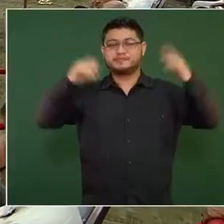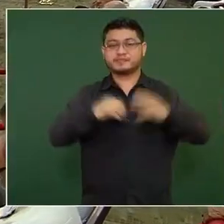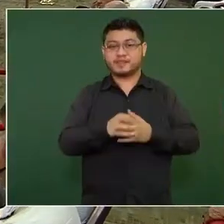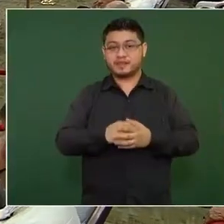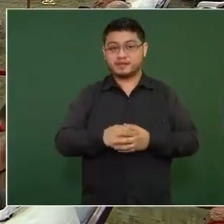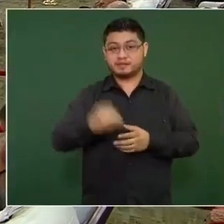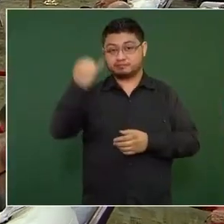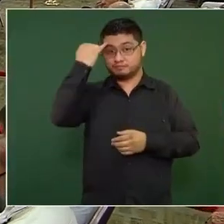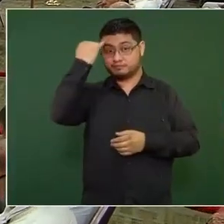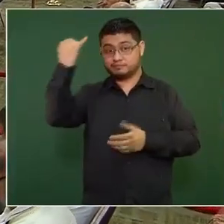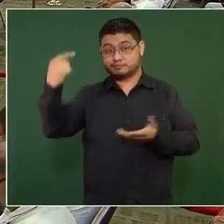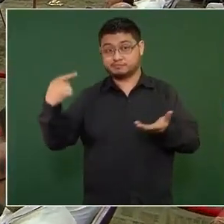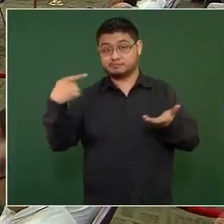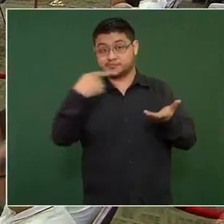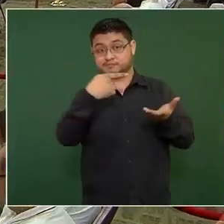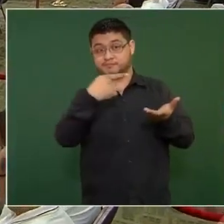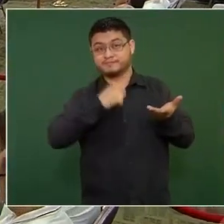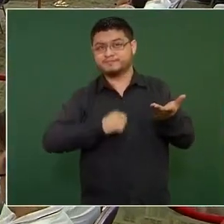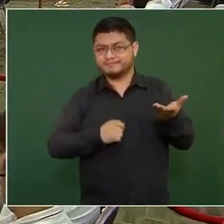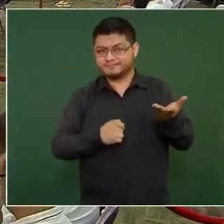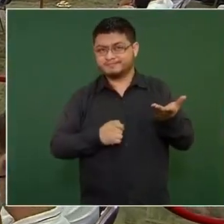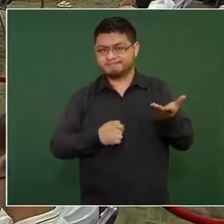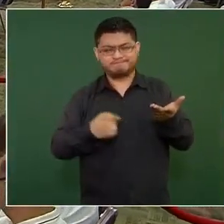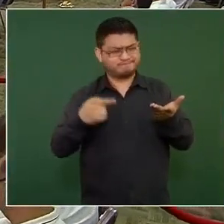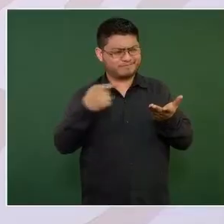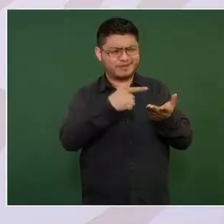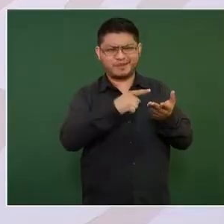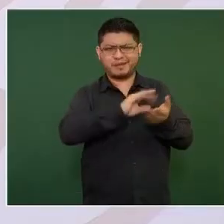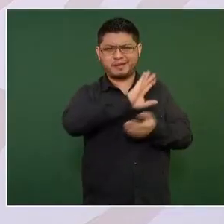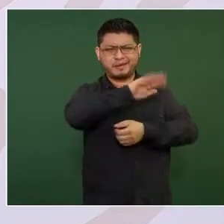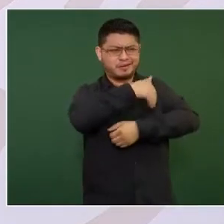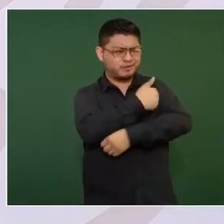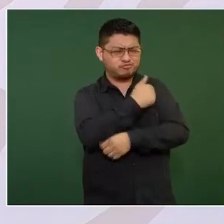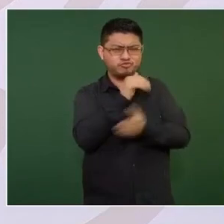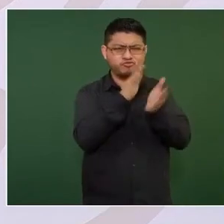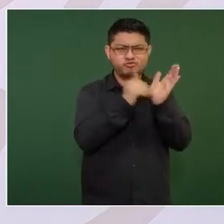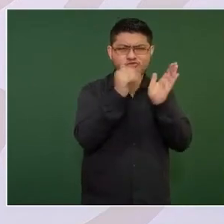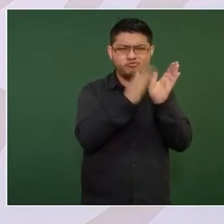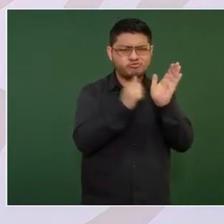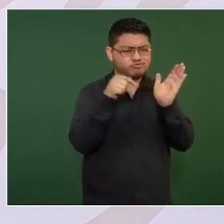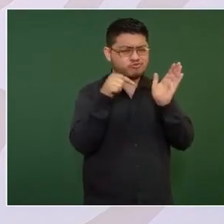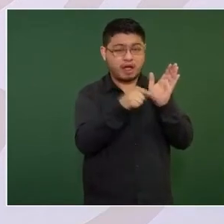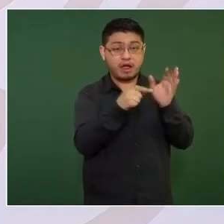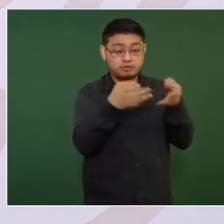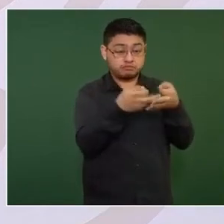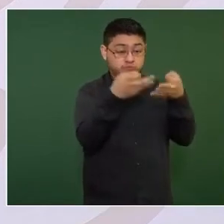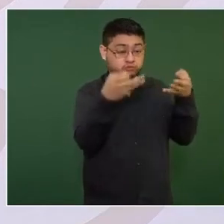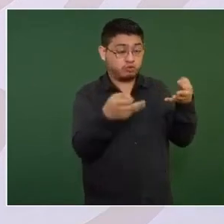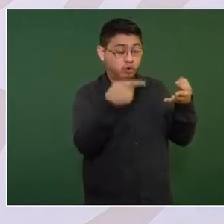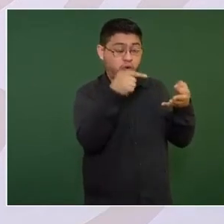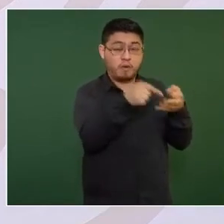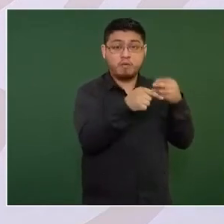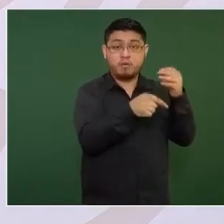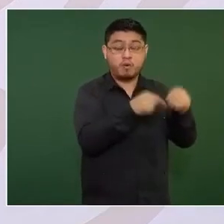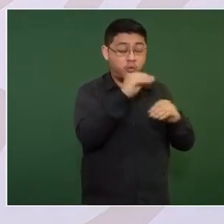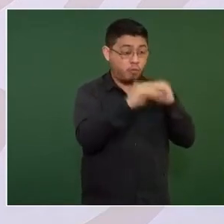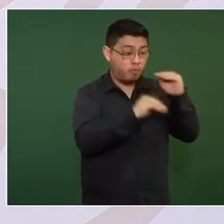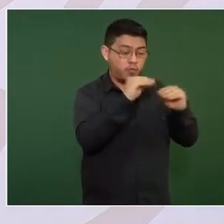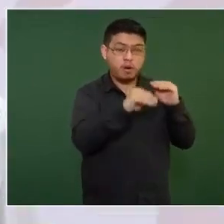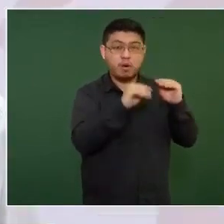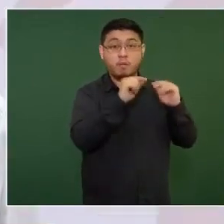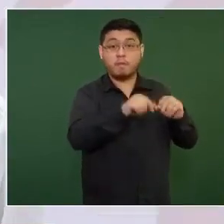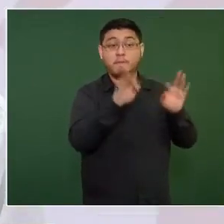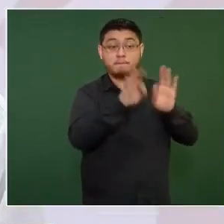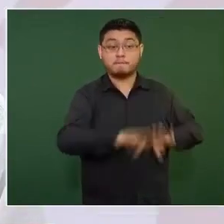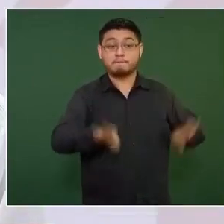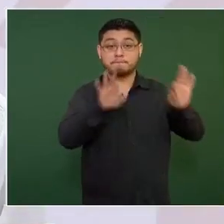Imaginemos lo que hay en el Archivo Agrario de la Nación. Es el segundo archivo más importante